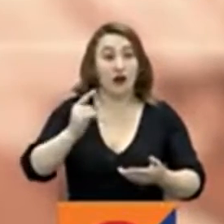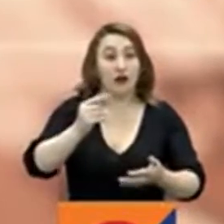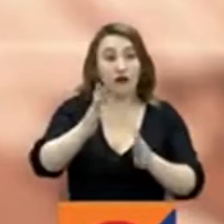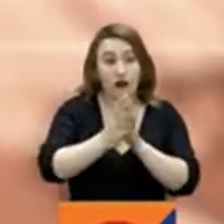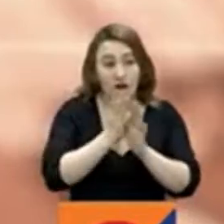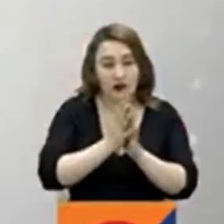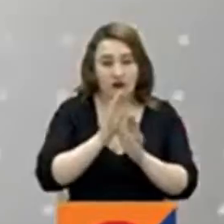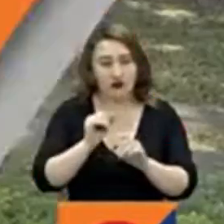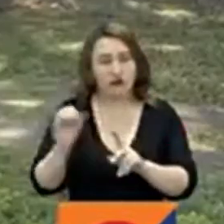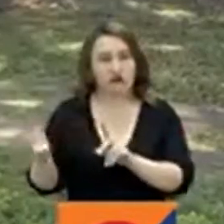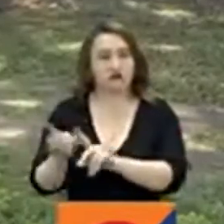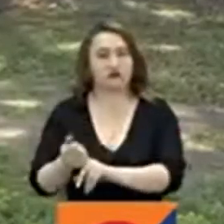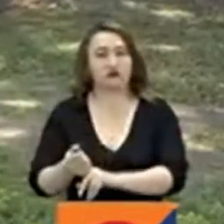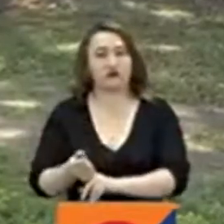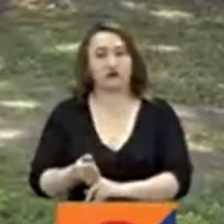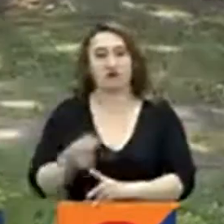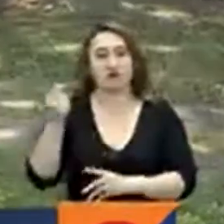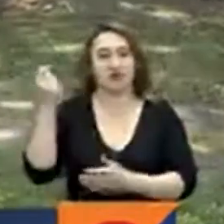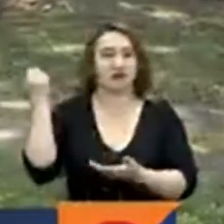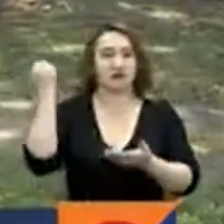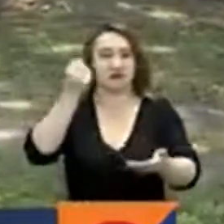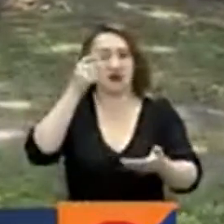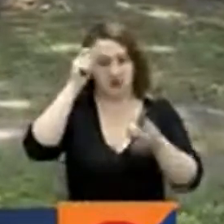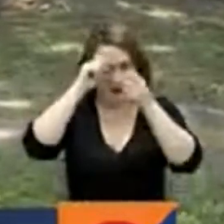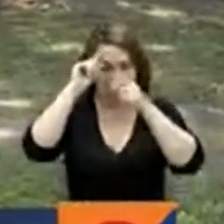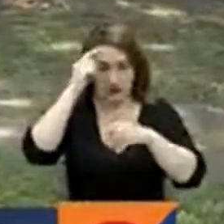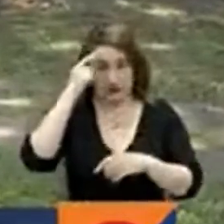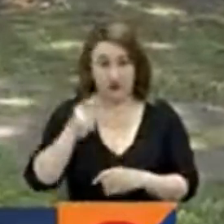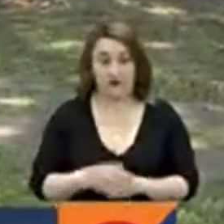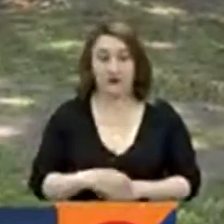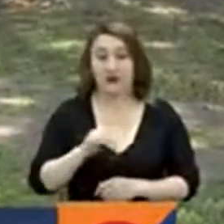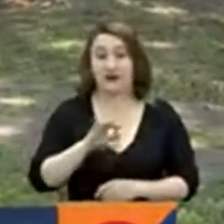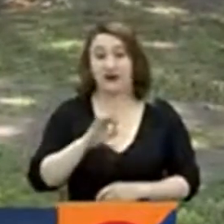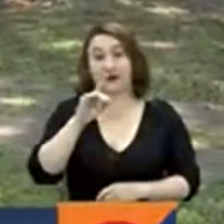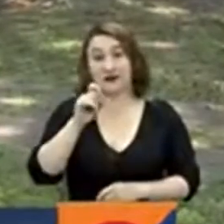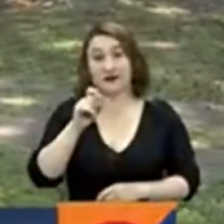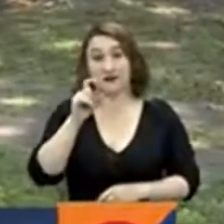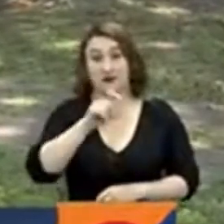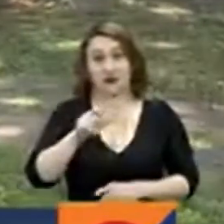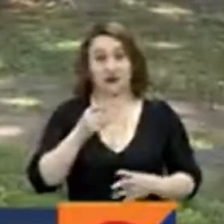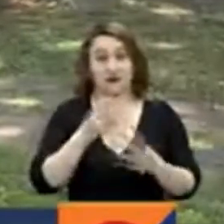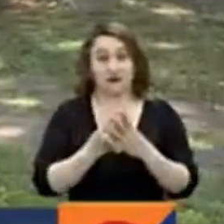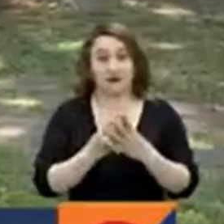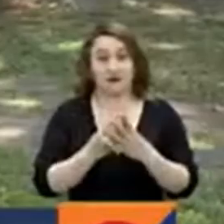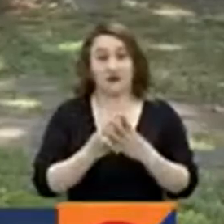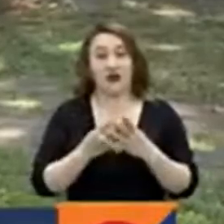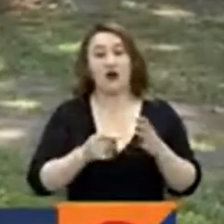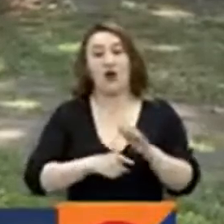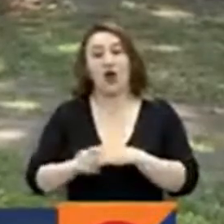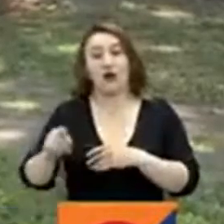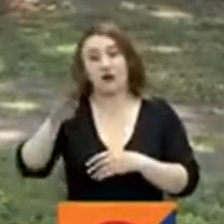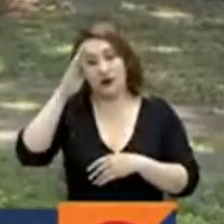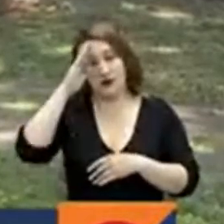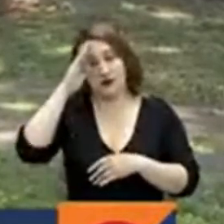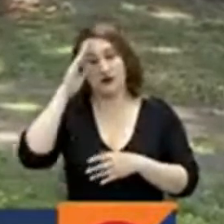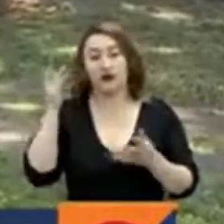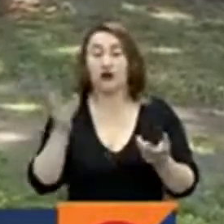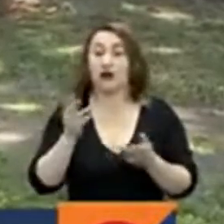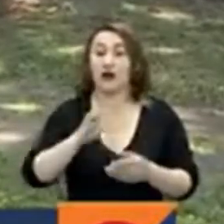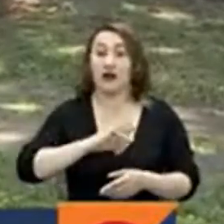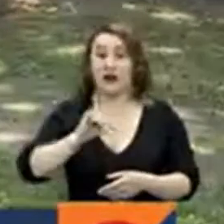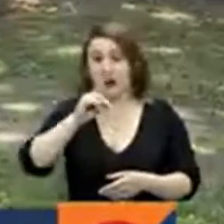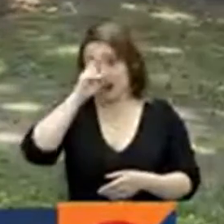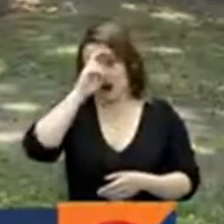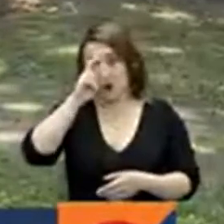tardes. Buenas tardes. Y de los 36 detenidos que se fugaron de la estación de policía de La Flora, ubicada en el norte de Cali, ya 2